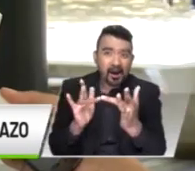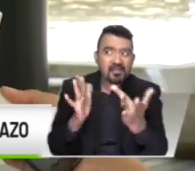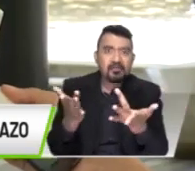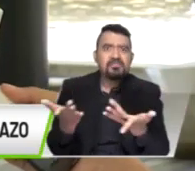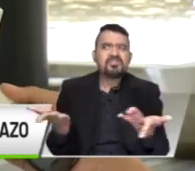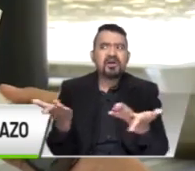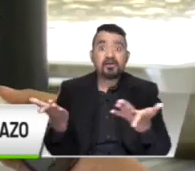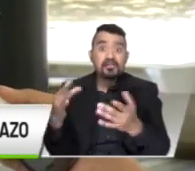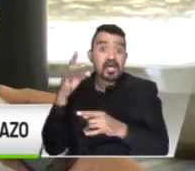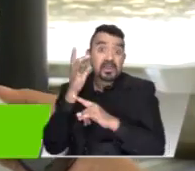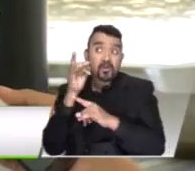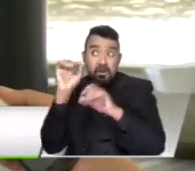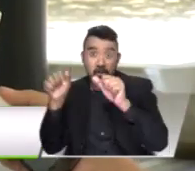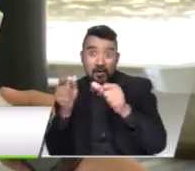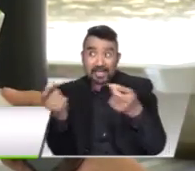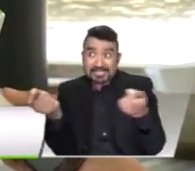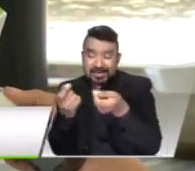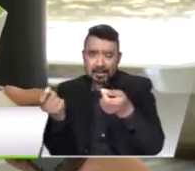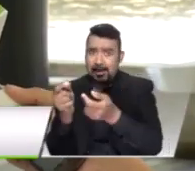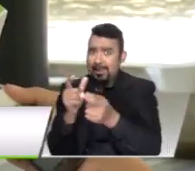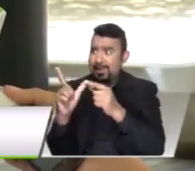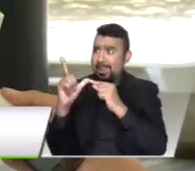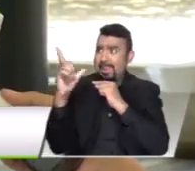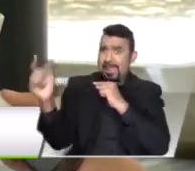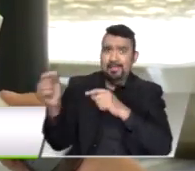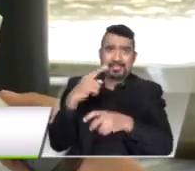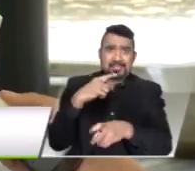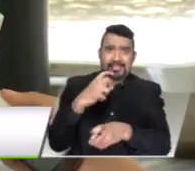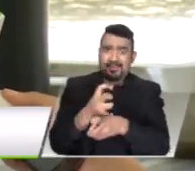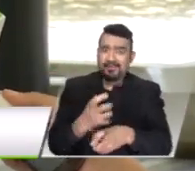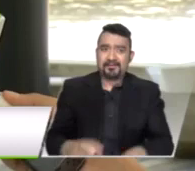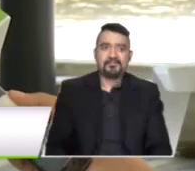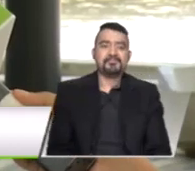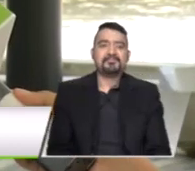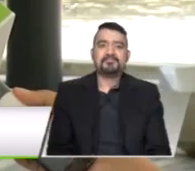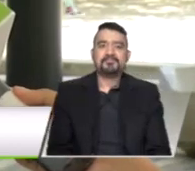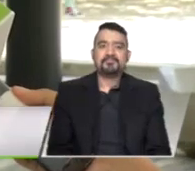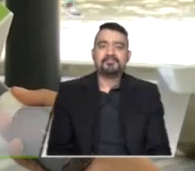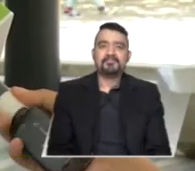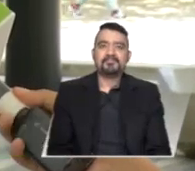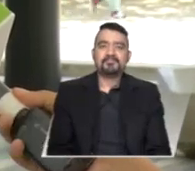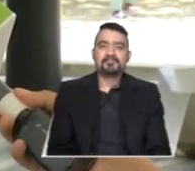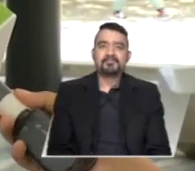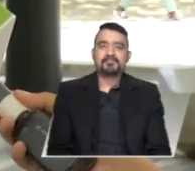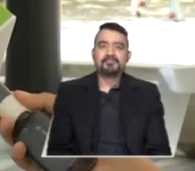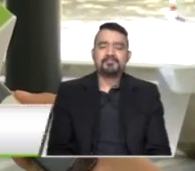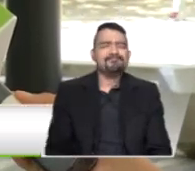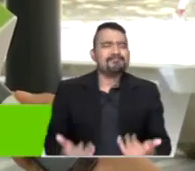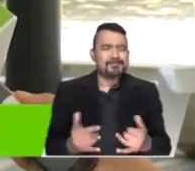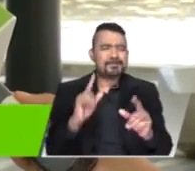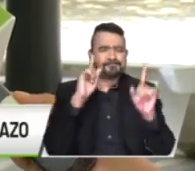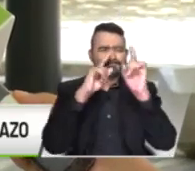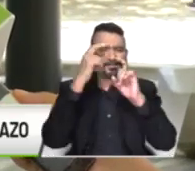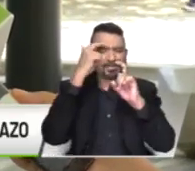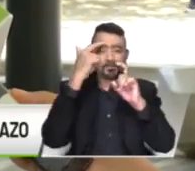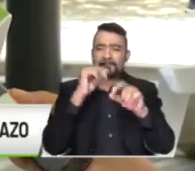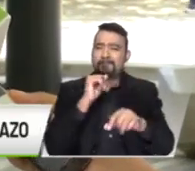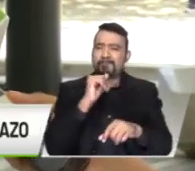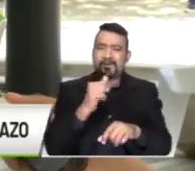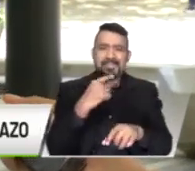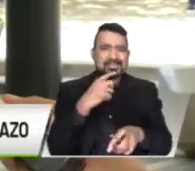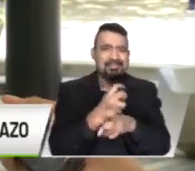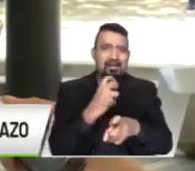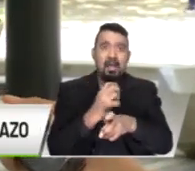Lo sentimos como ir por una carretera destapada, entonces digamos que cuanto mayor sea, digamos, la estela de